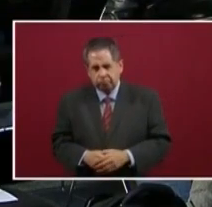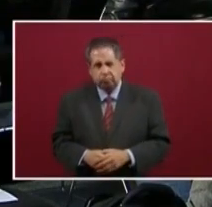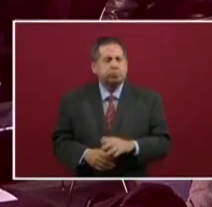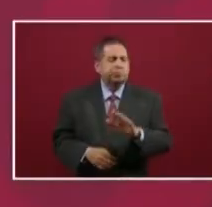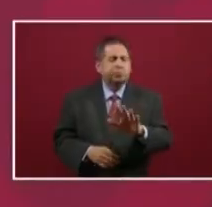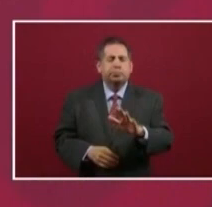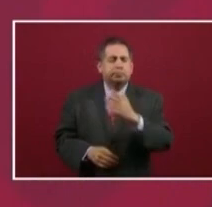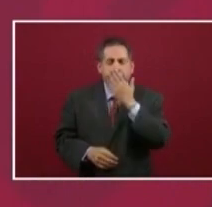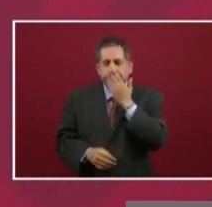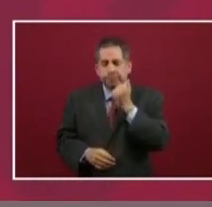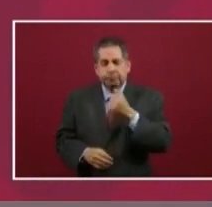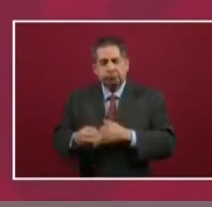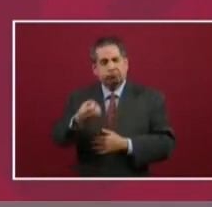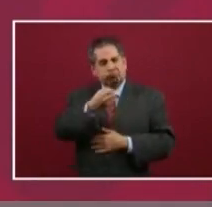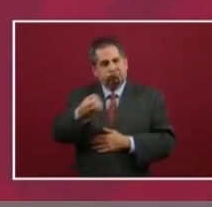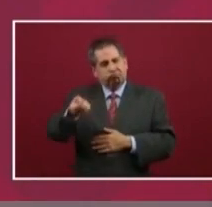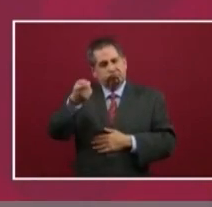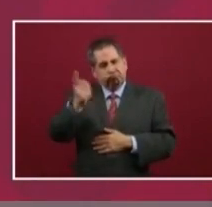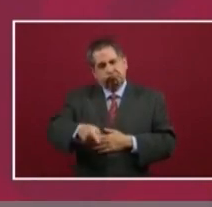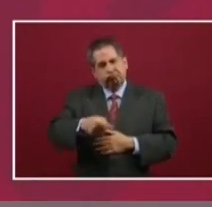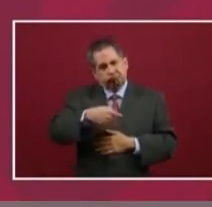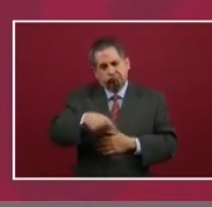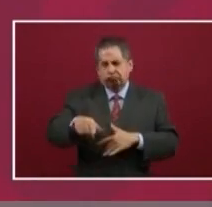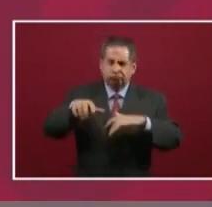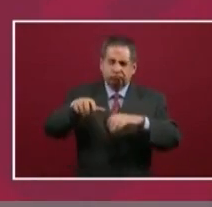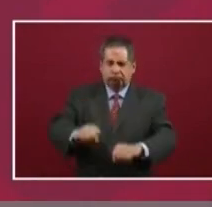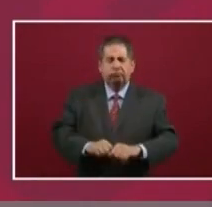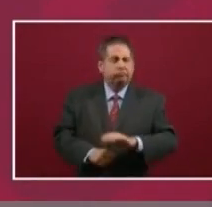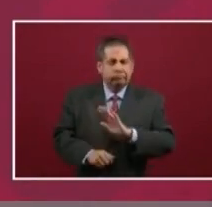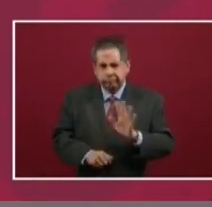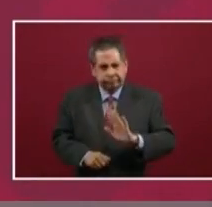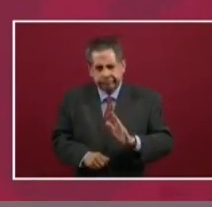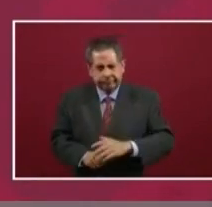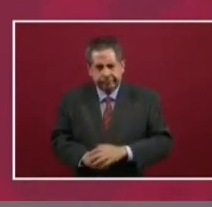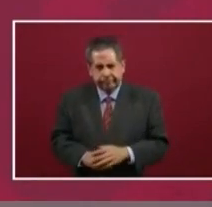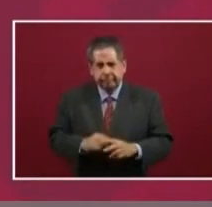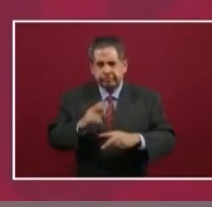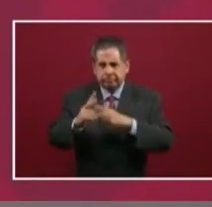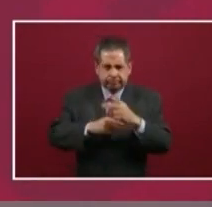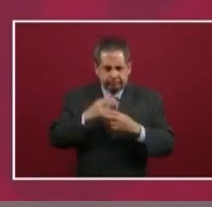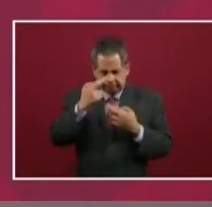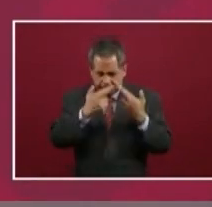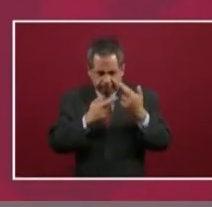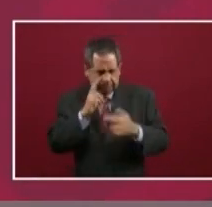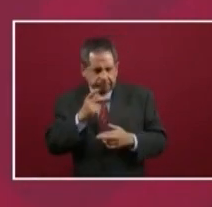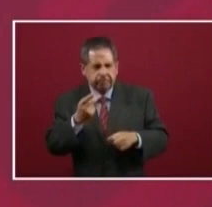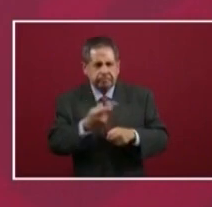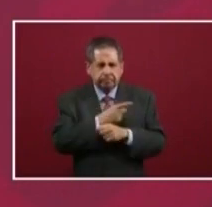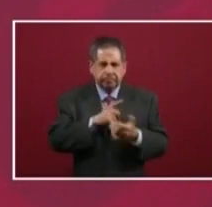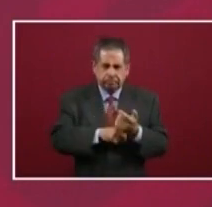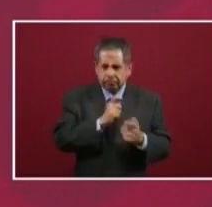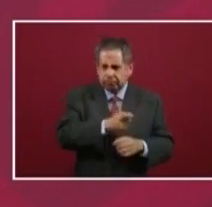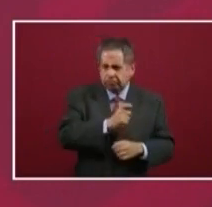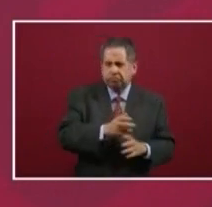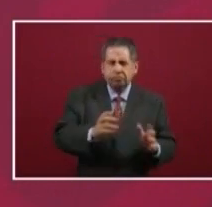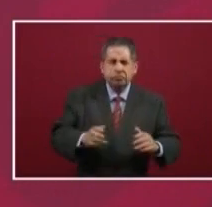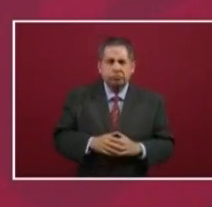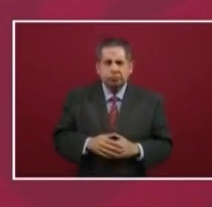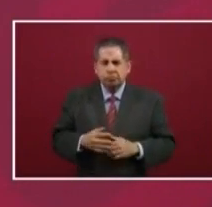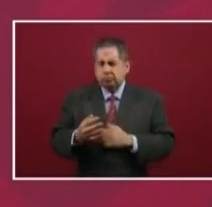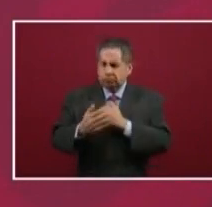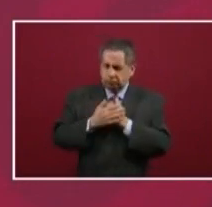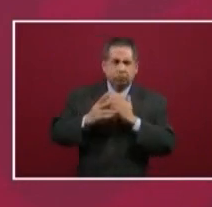ninguna orden en ese sentido y vamos a revisar el caso que nos